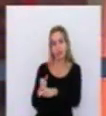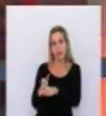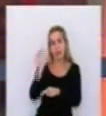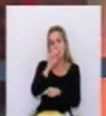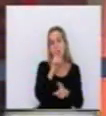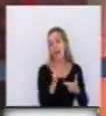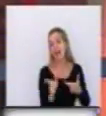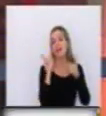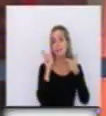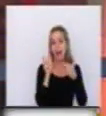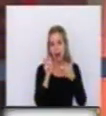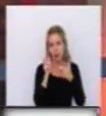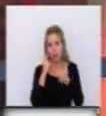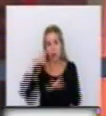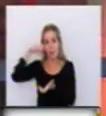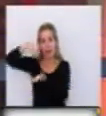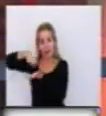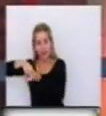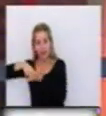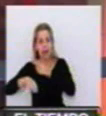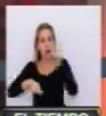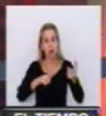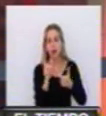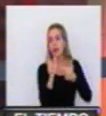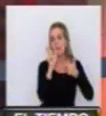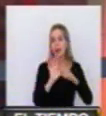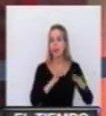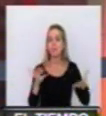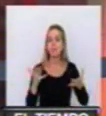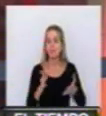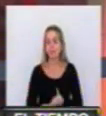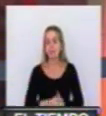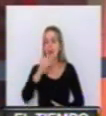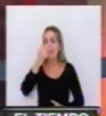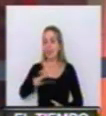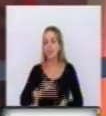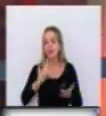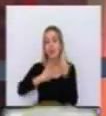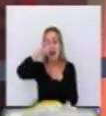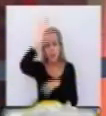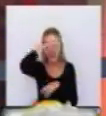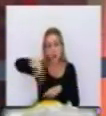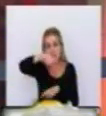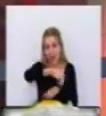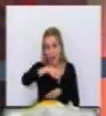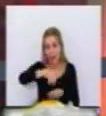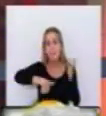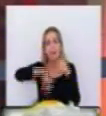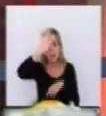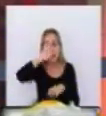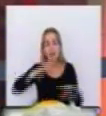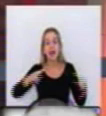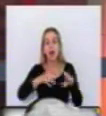El dictamen de mayoría, que es lo que importa acá, de la Junta Médica, nosotros lo venimos anticipando, va a dar